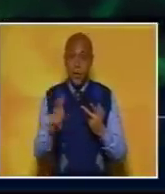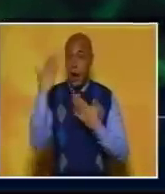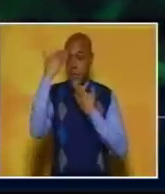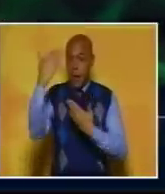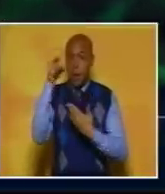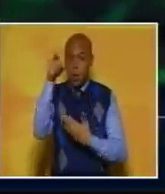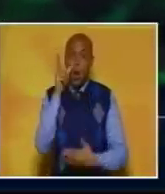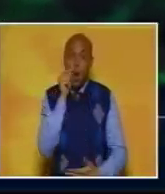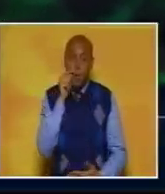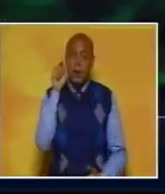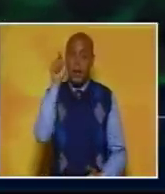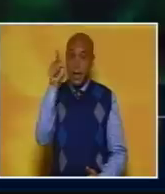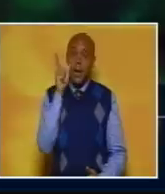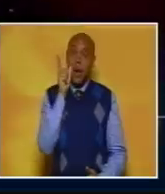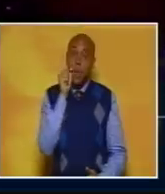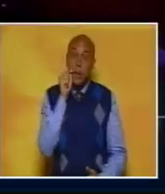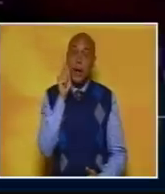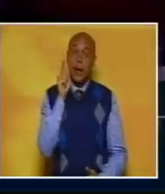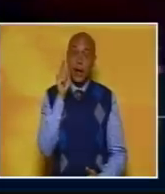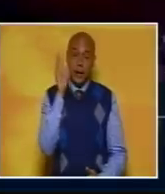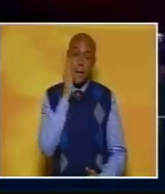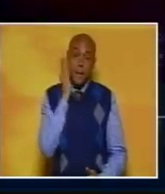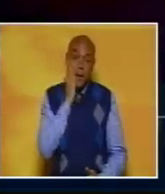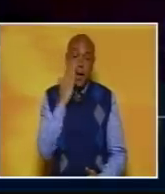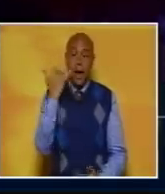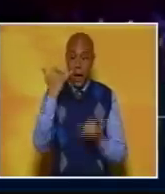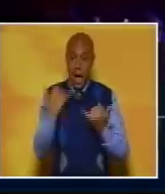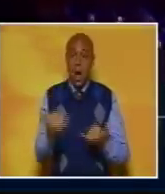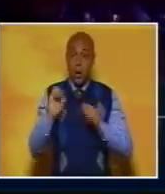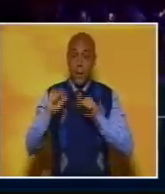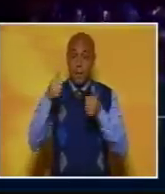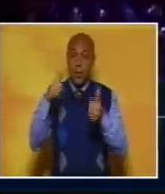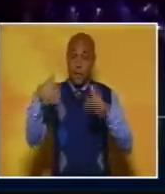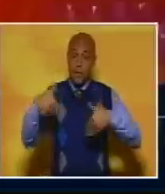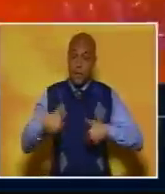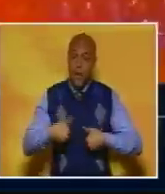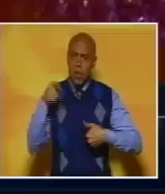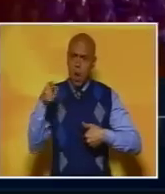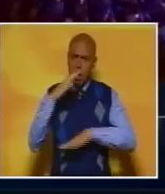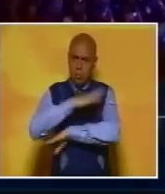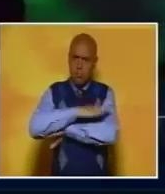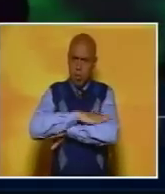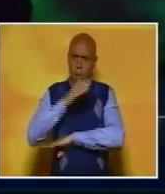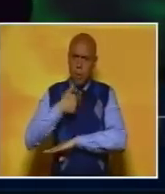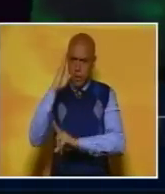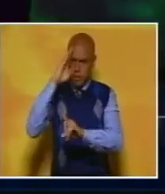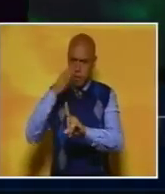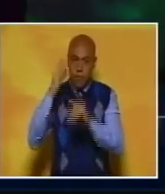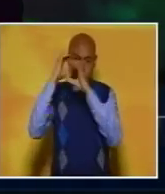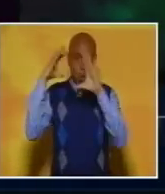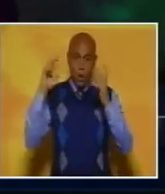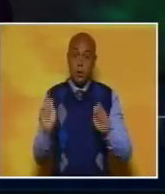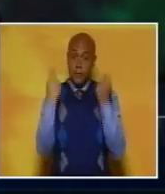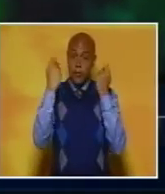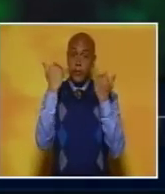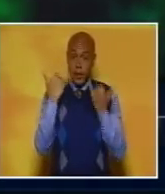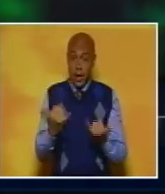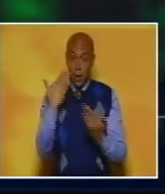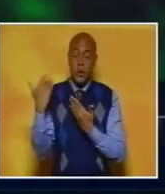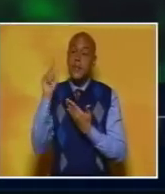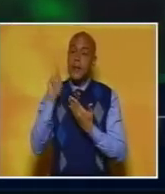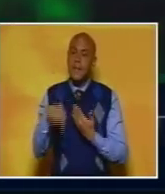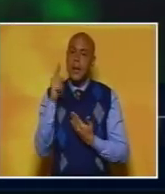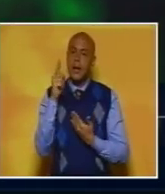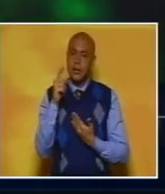Venezuela. Para él y su mami, inició la oportunidad de mostrar que con esfuerzo y disciplina los sueños se cumplen. En una de sus publicaciones